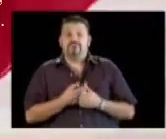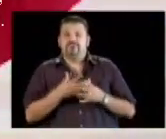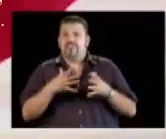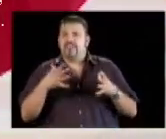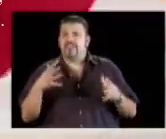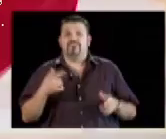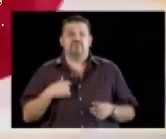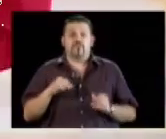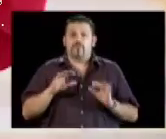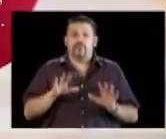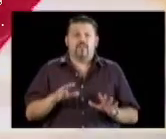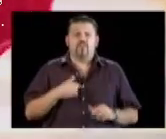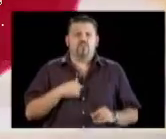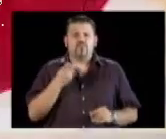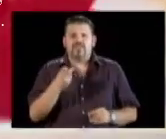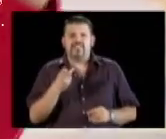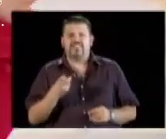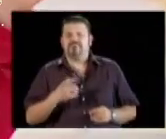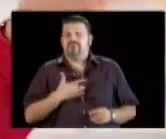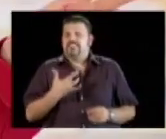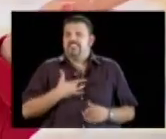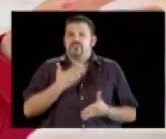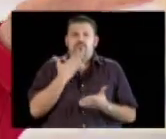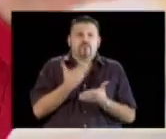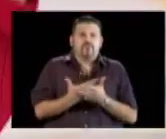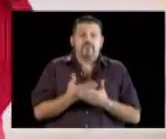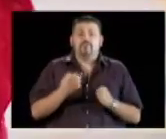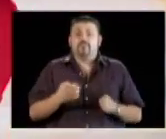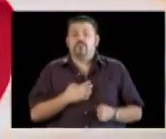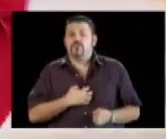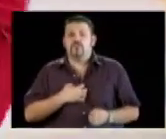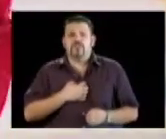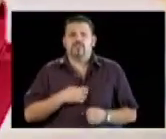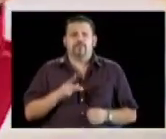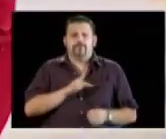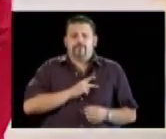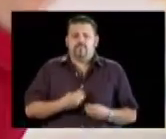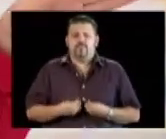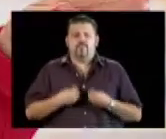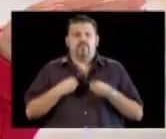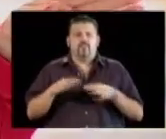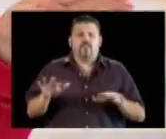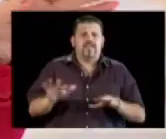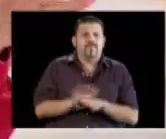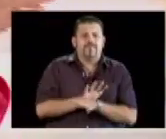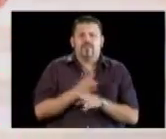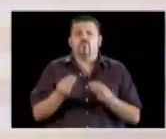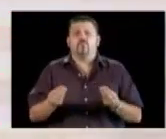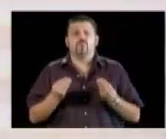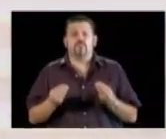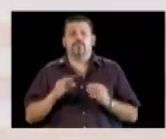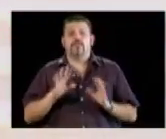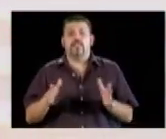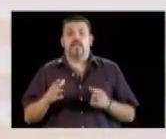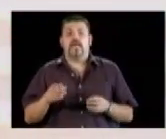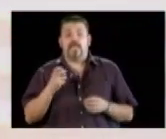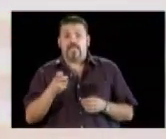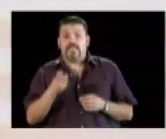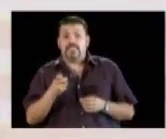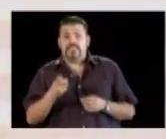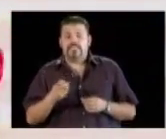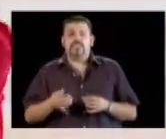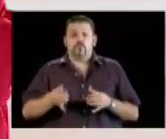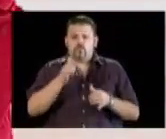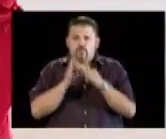con 3-4 horas que duerma, con eso me siento súper bien. Mi vida me ha cambiado muchísimo, ya que desde que estoy tomando